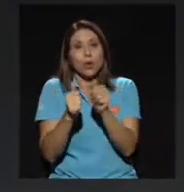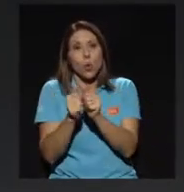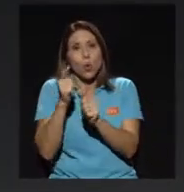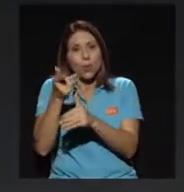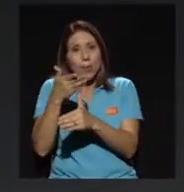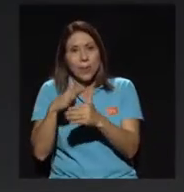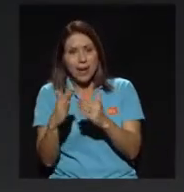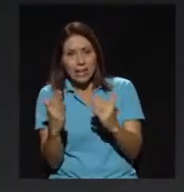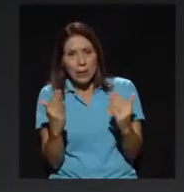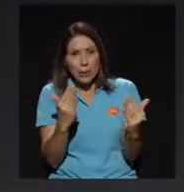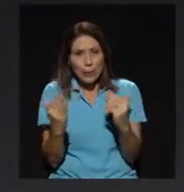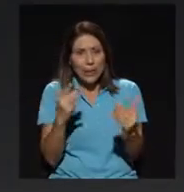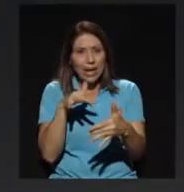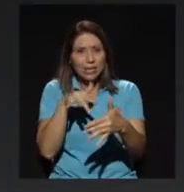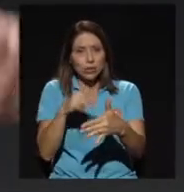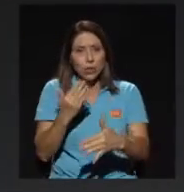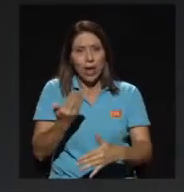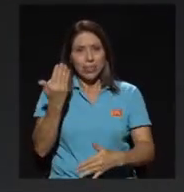anterior.